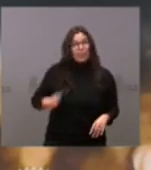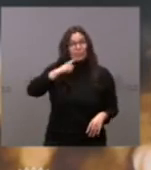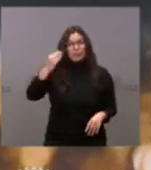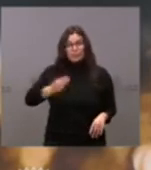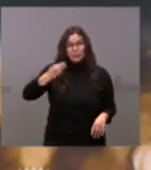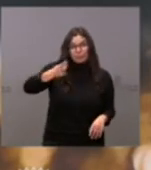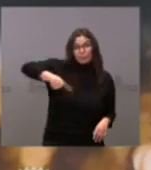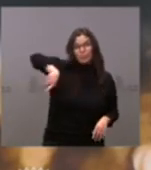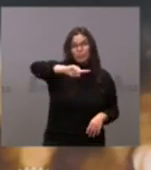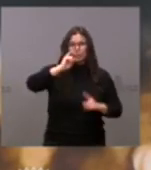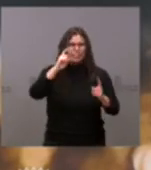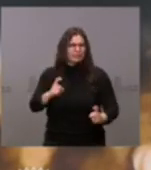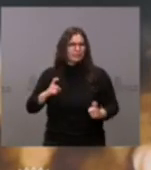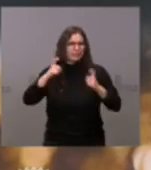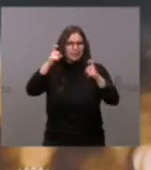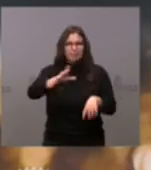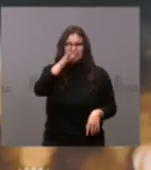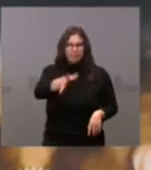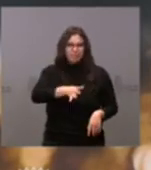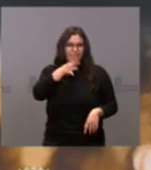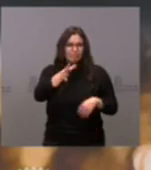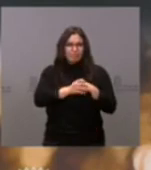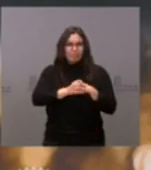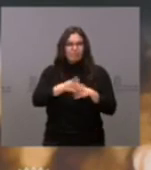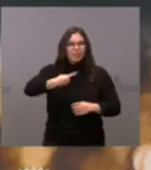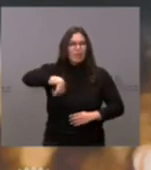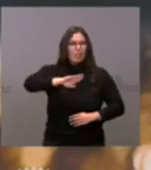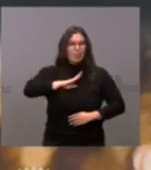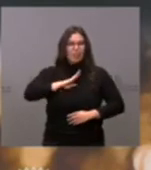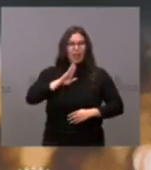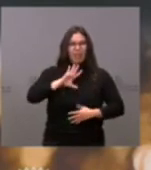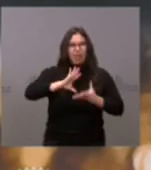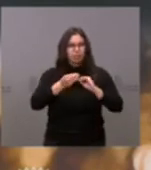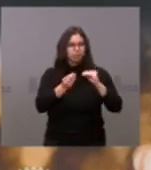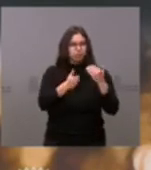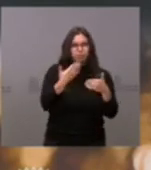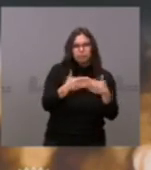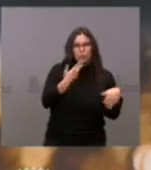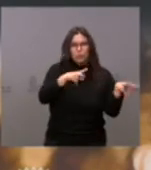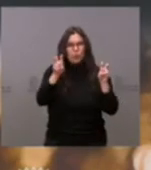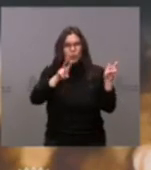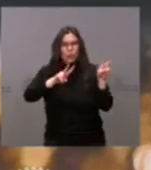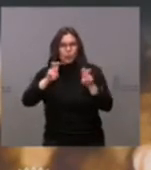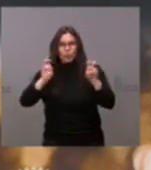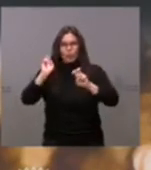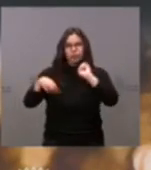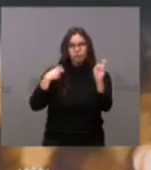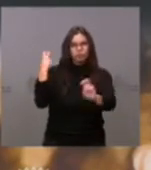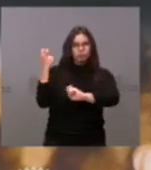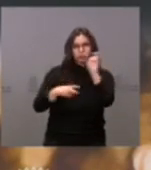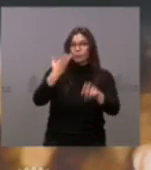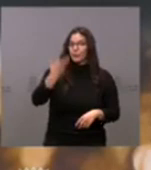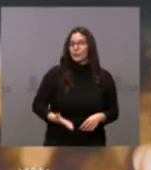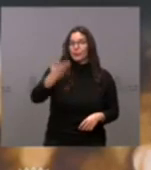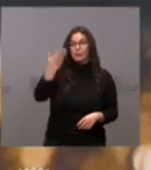estáis haciendo un esfuerzo enorme una capacidad de innovación y de adaptación muy importante que yo creo que en